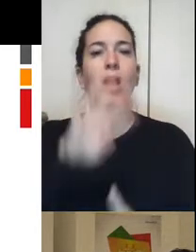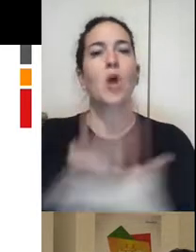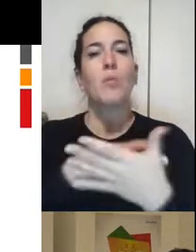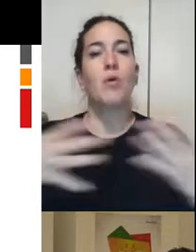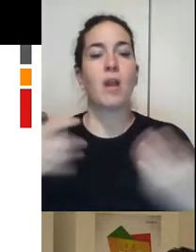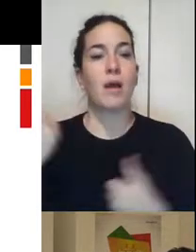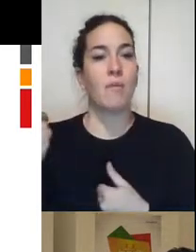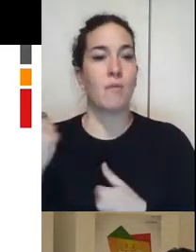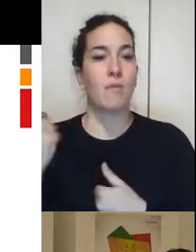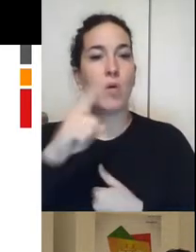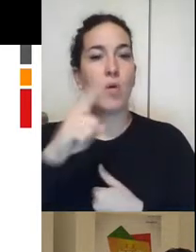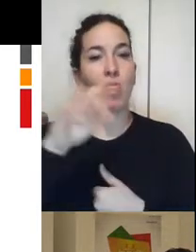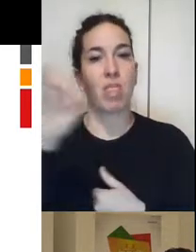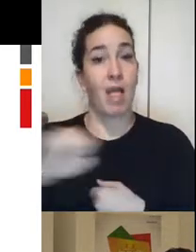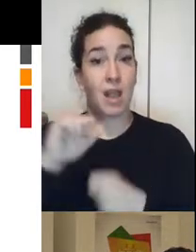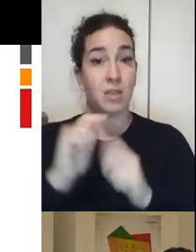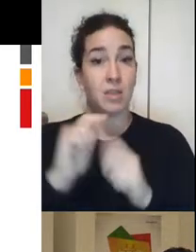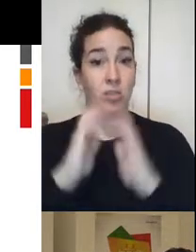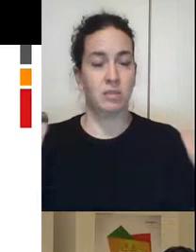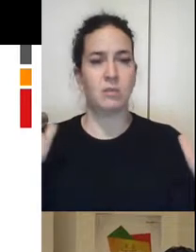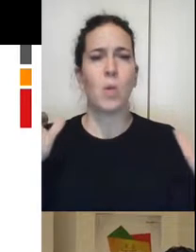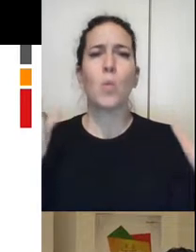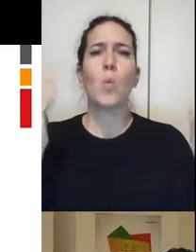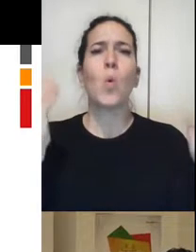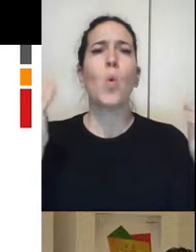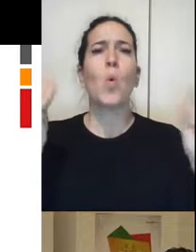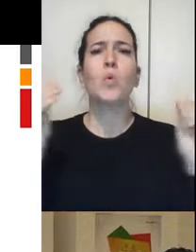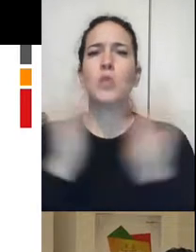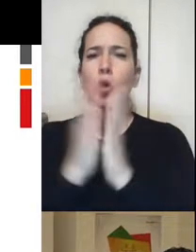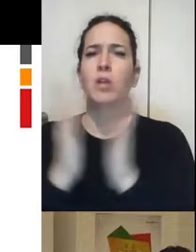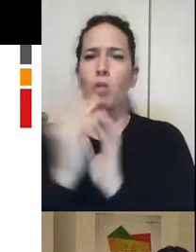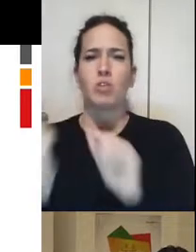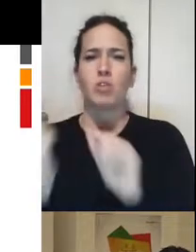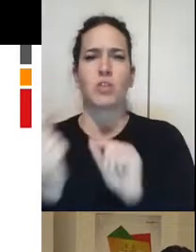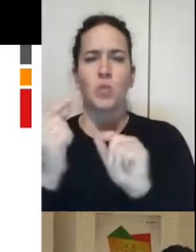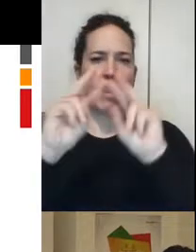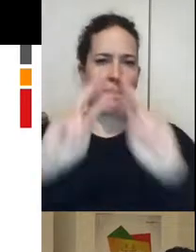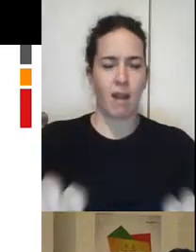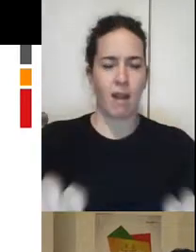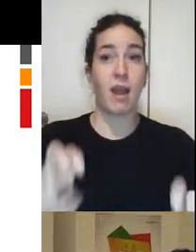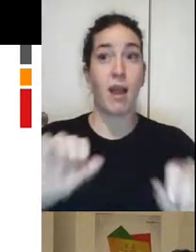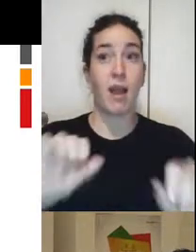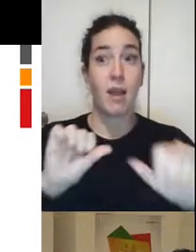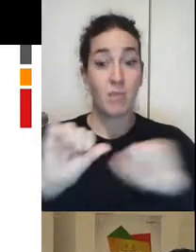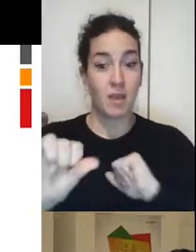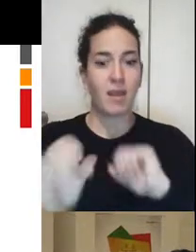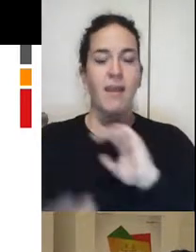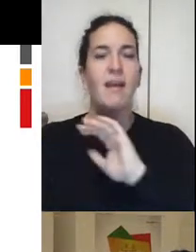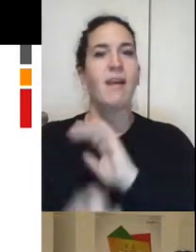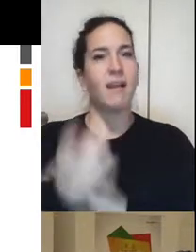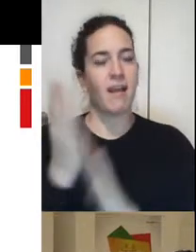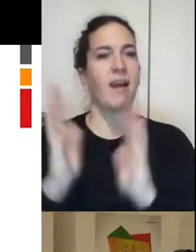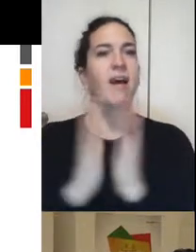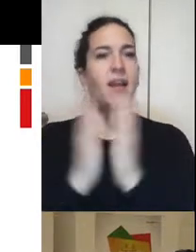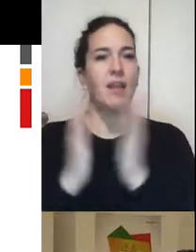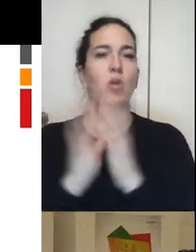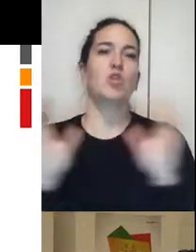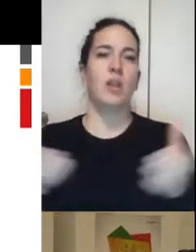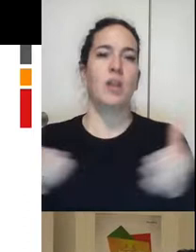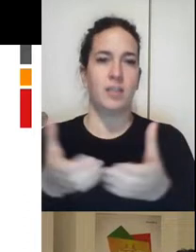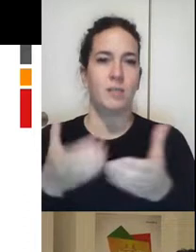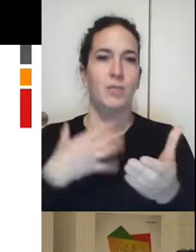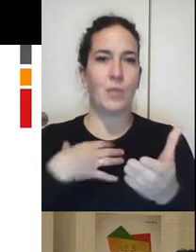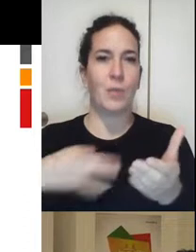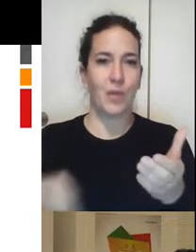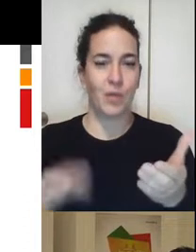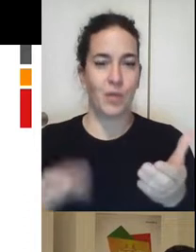va al 2028, tenemos muchas obras para discutir, analizar y a partir de ellas construir estos libros colectivos en las